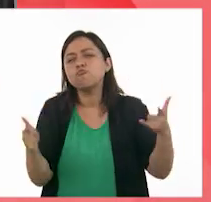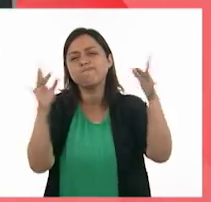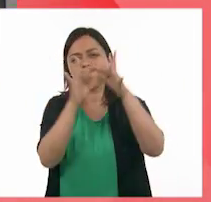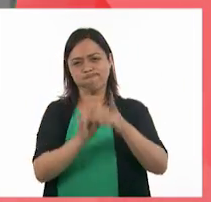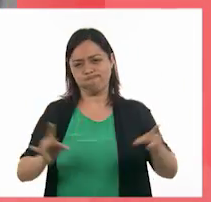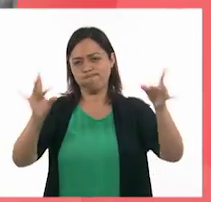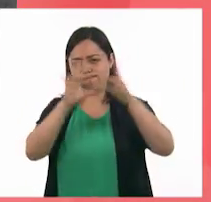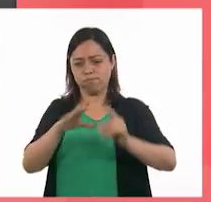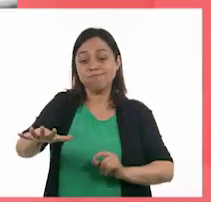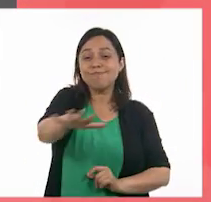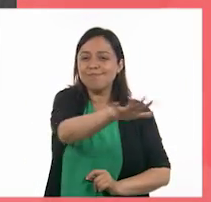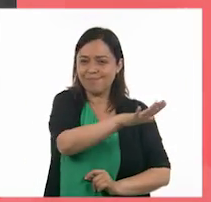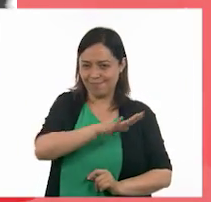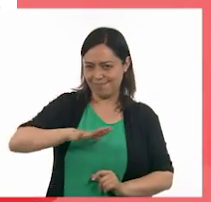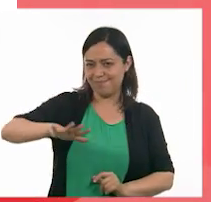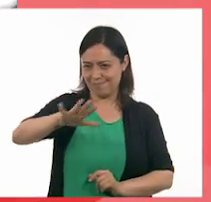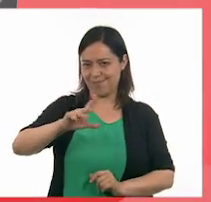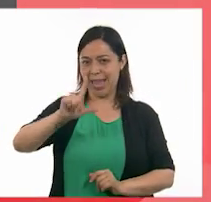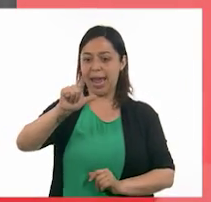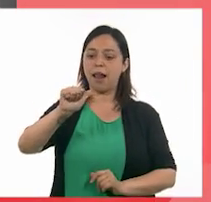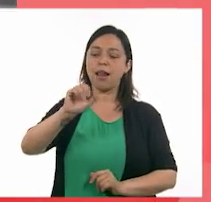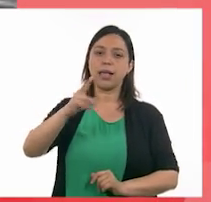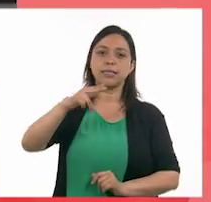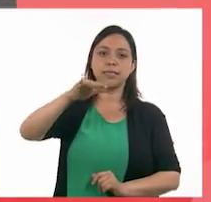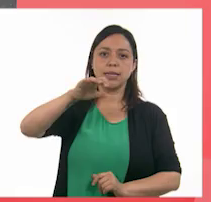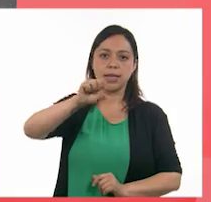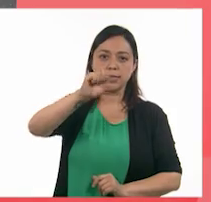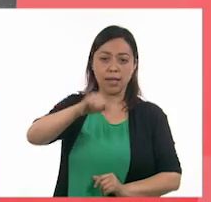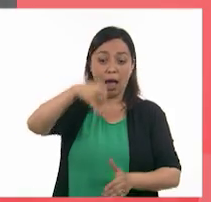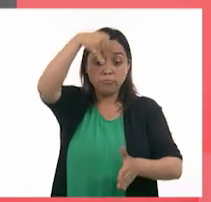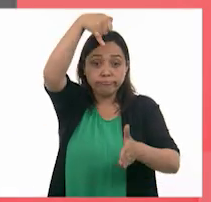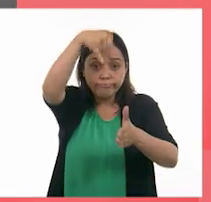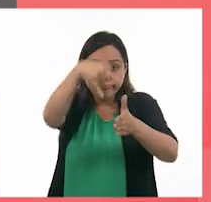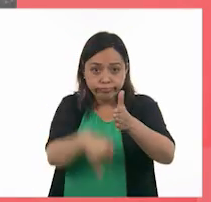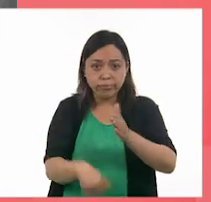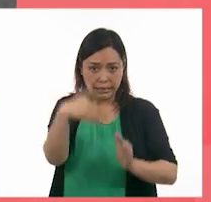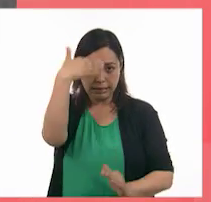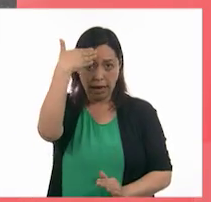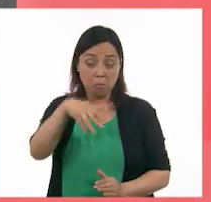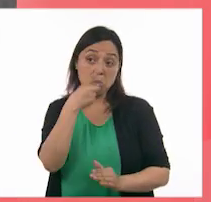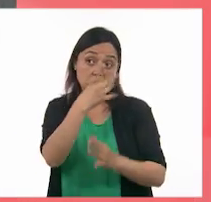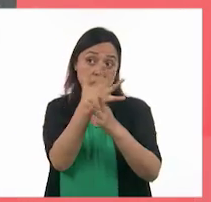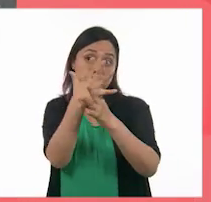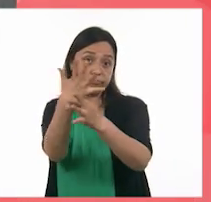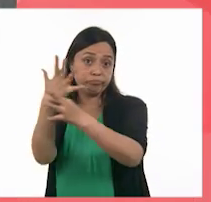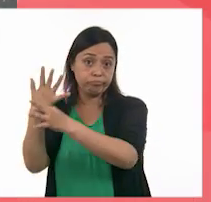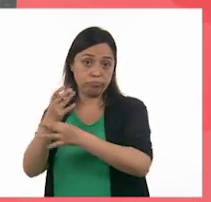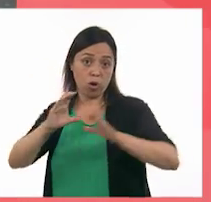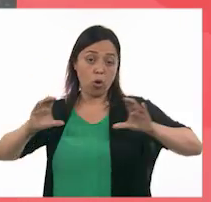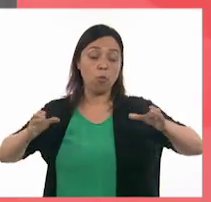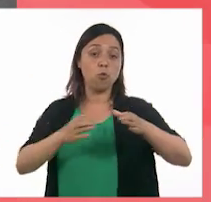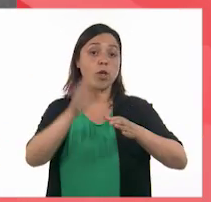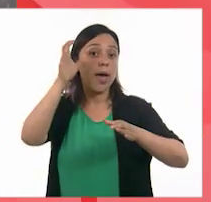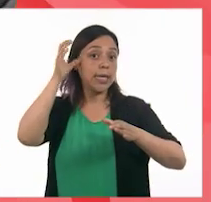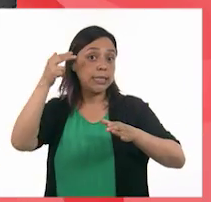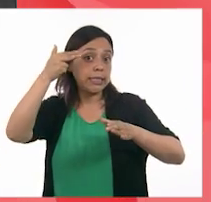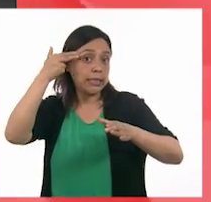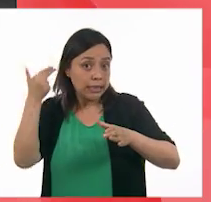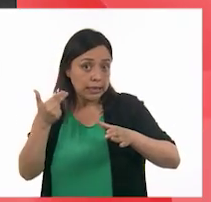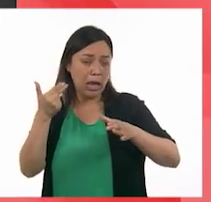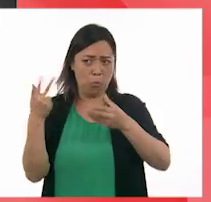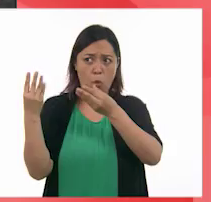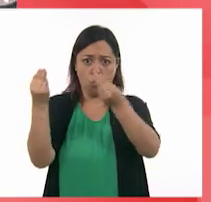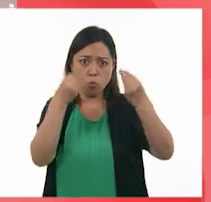cuentan de La Chinesca. Sabemos que hay sótanos, se dice por ahí que pues la comunidad china o muchos